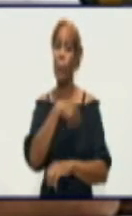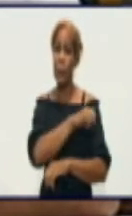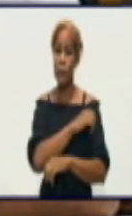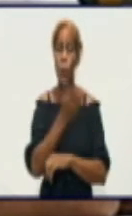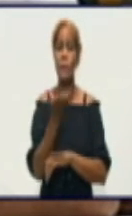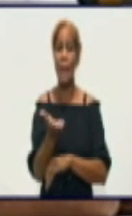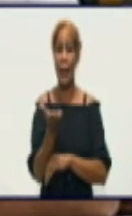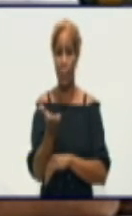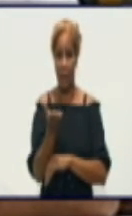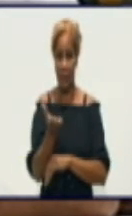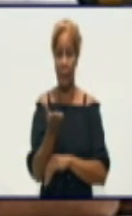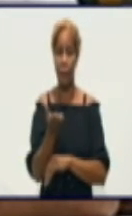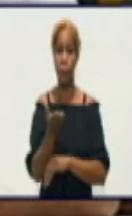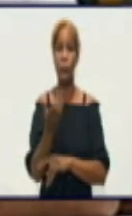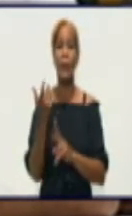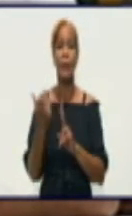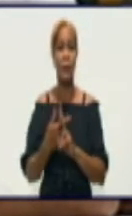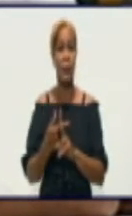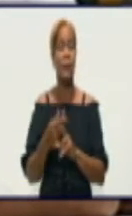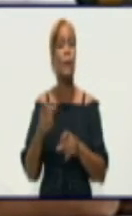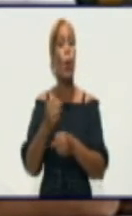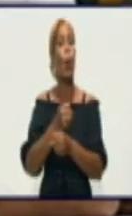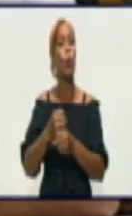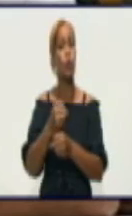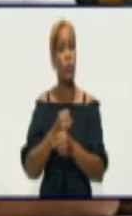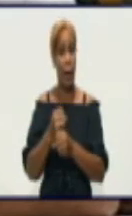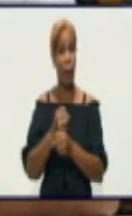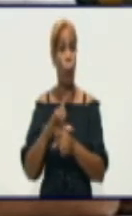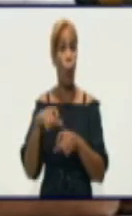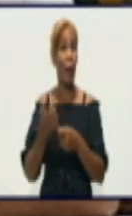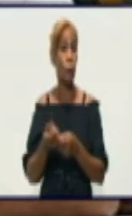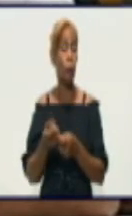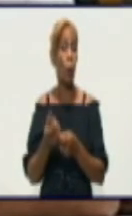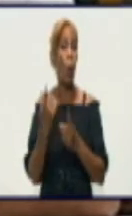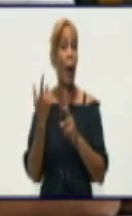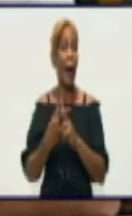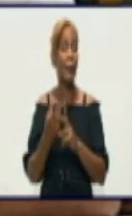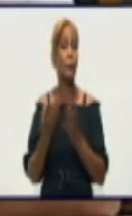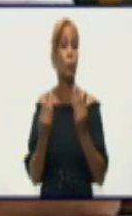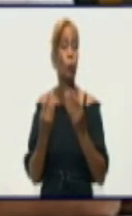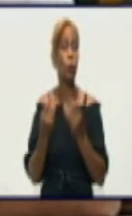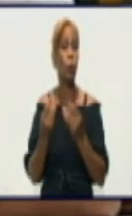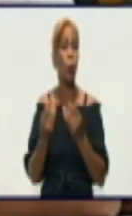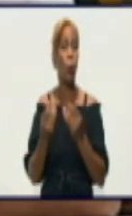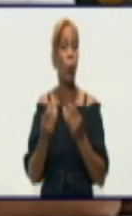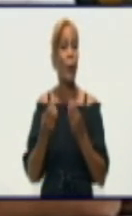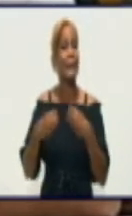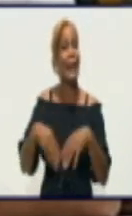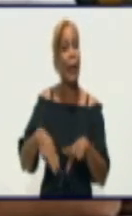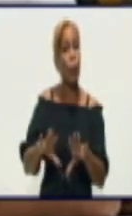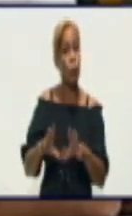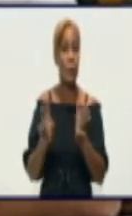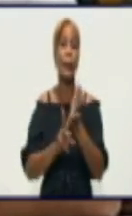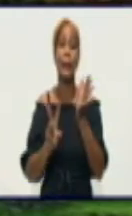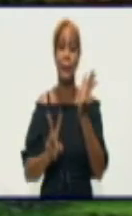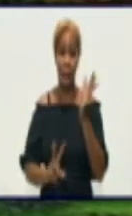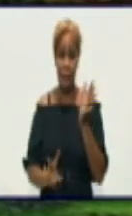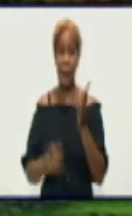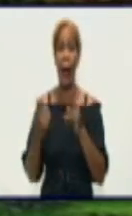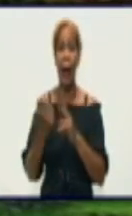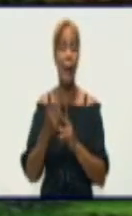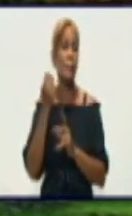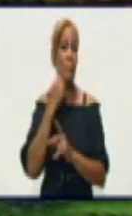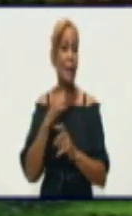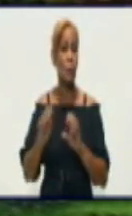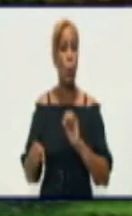tener que tener un si usar más reservas del sistema cuando haya estabilidad en función del incremento de la demanda gracias a daniel